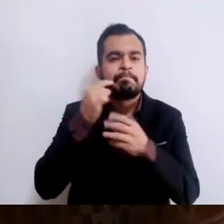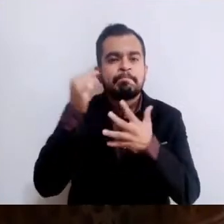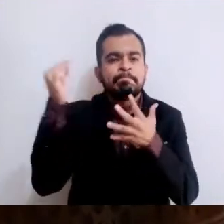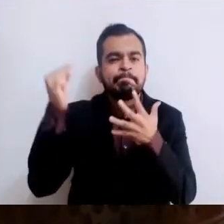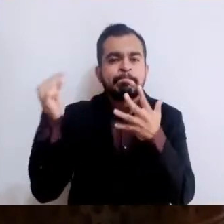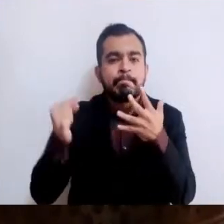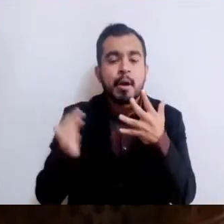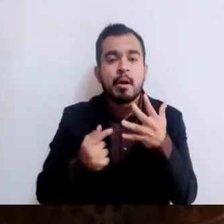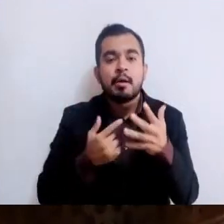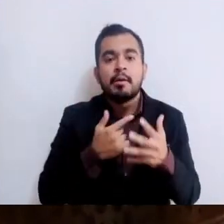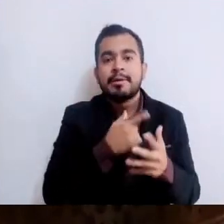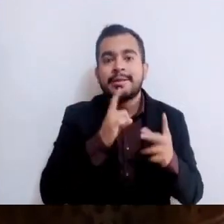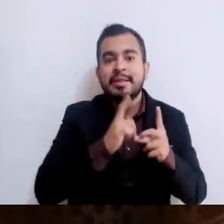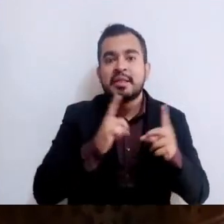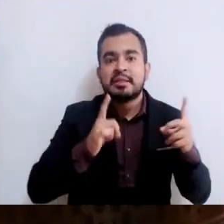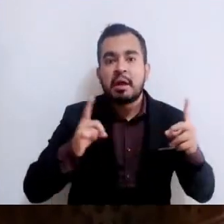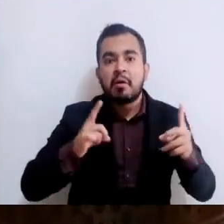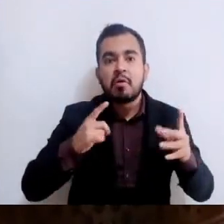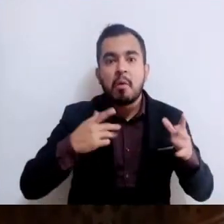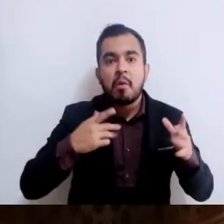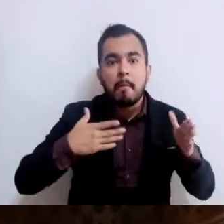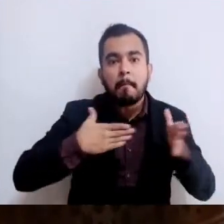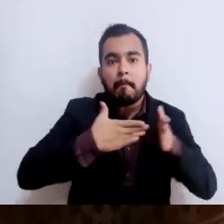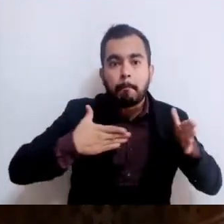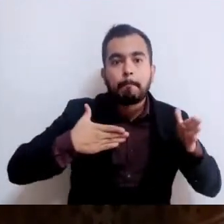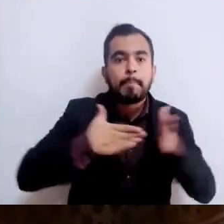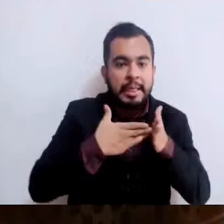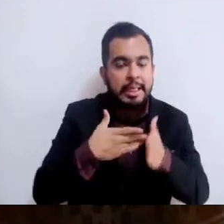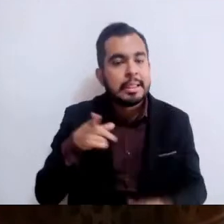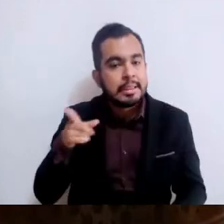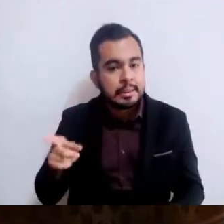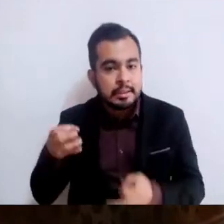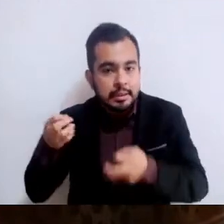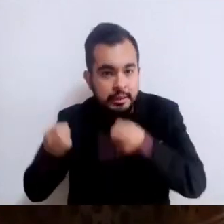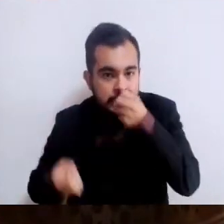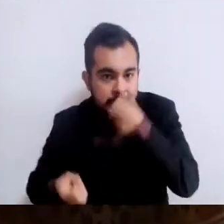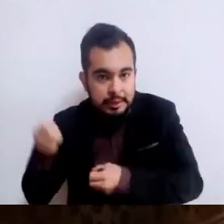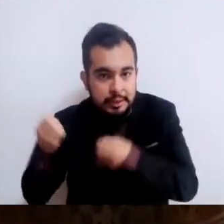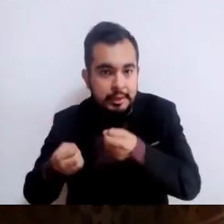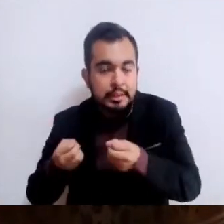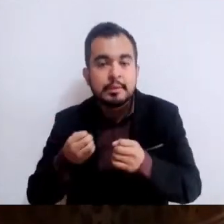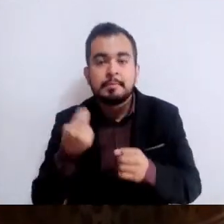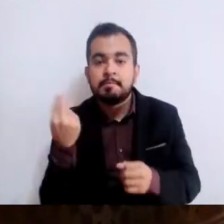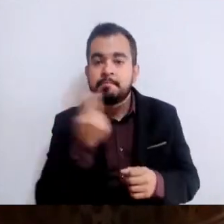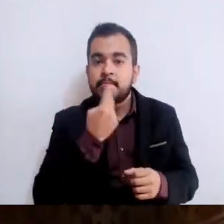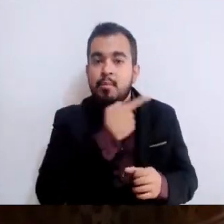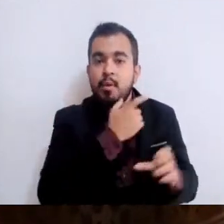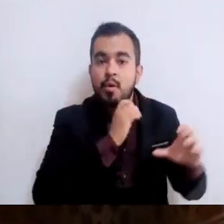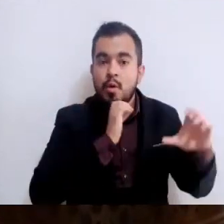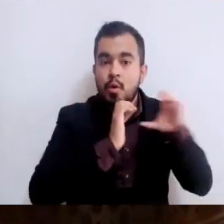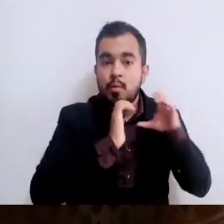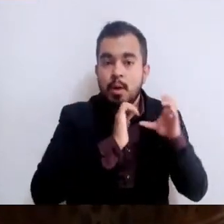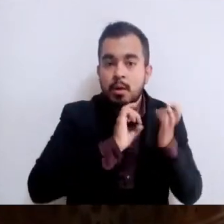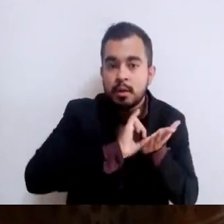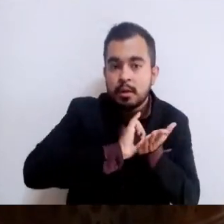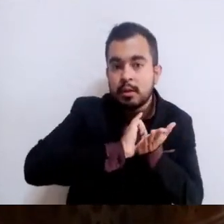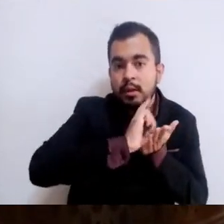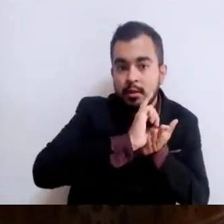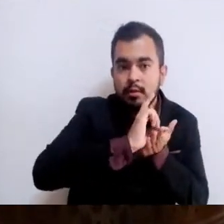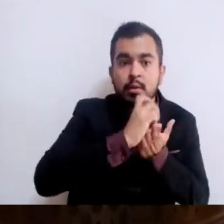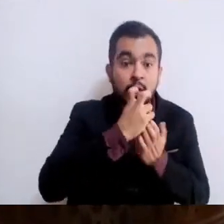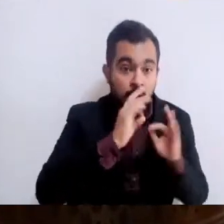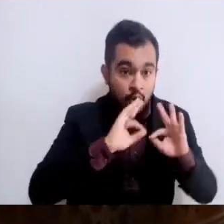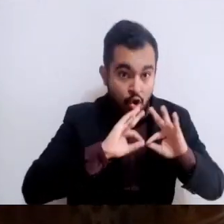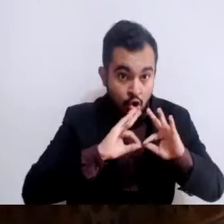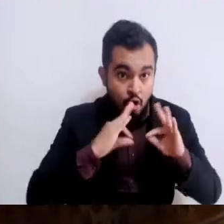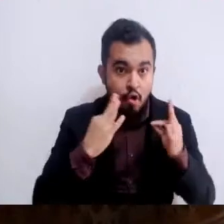así, el juzgador deberá limitar el derecho de comunicación fluida. Una manera de hacerlo sería